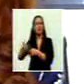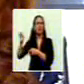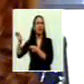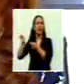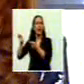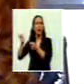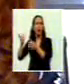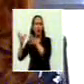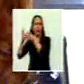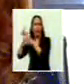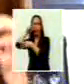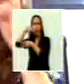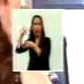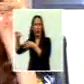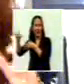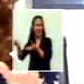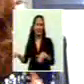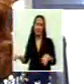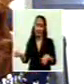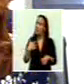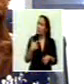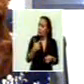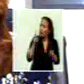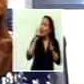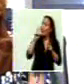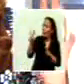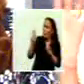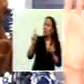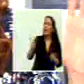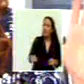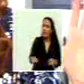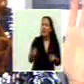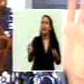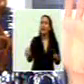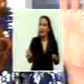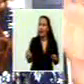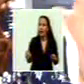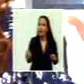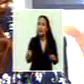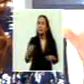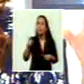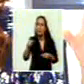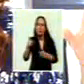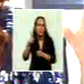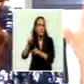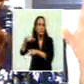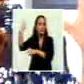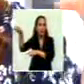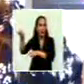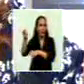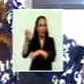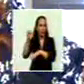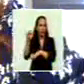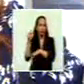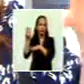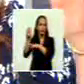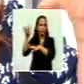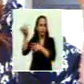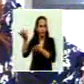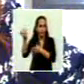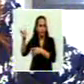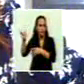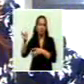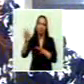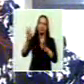fondos buitres. Porque yo observo también que el rol que otrora hasta hace no muy poco tiempo,